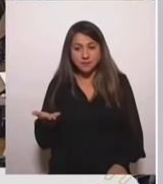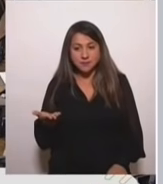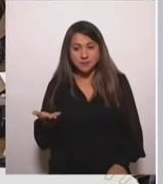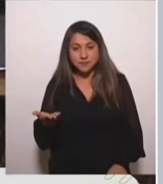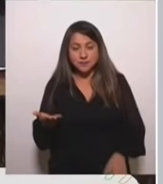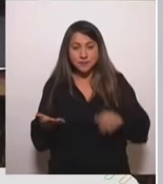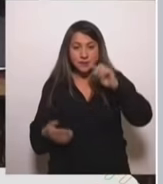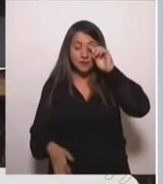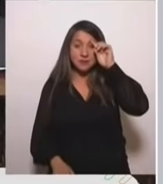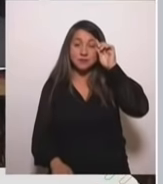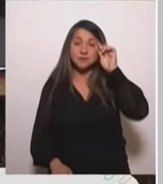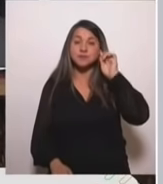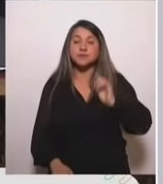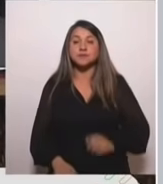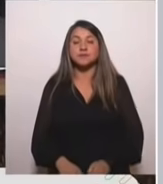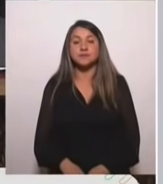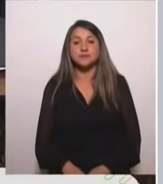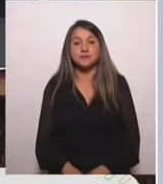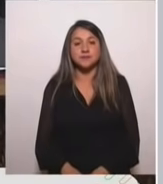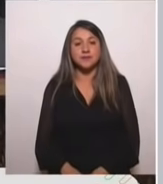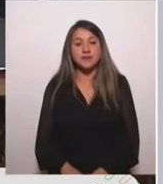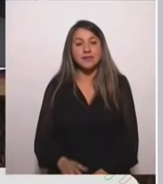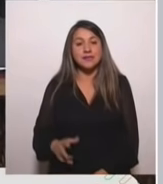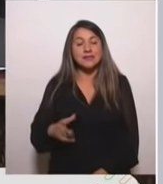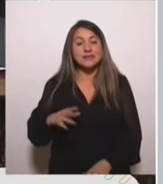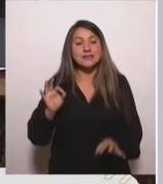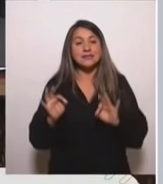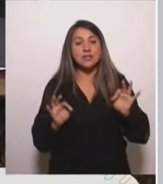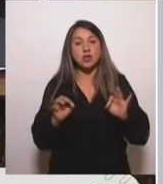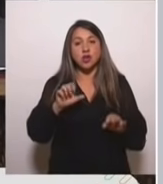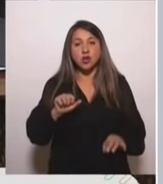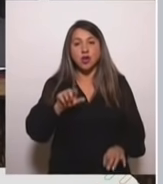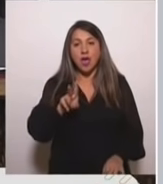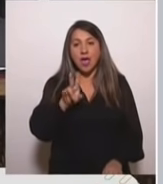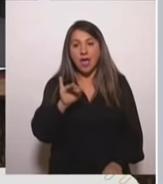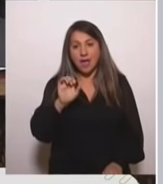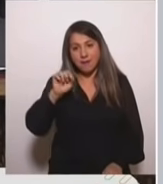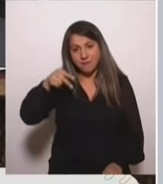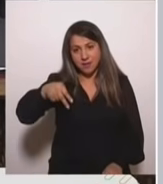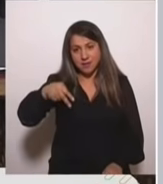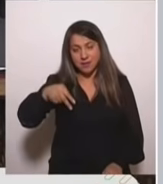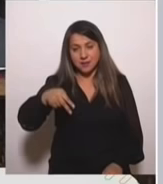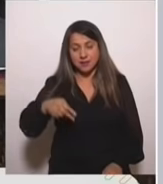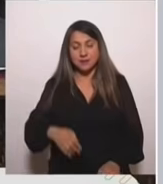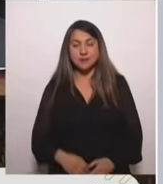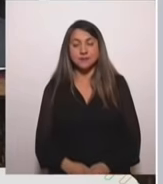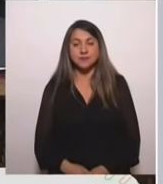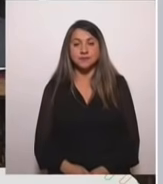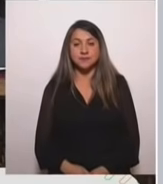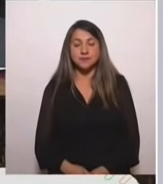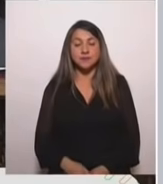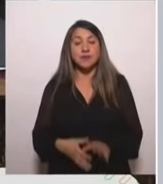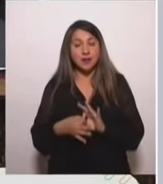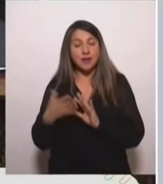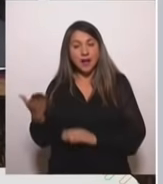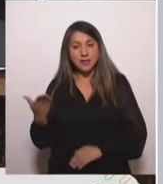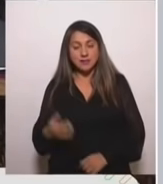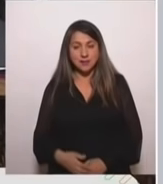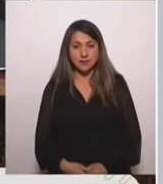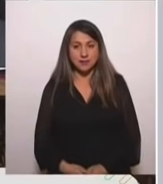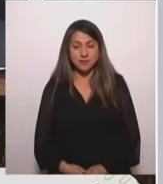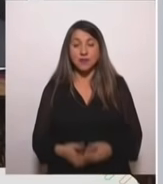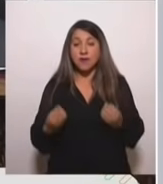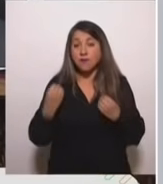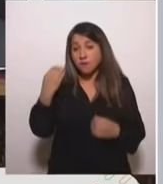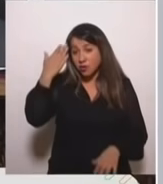competencia para aquello, adopte una declaración oficial que pueda ser estimada como una presión indebida a los poderes públicos que